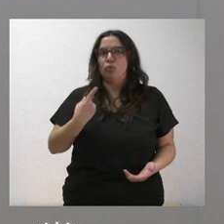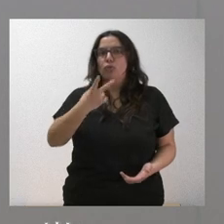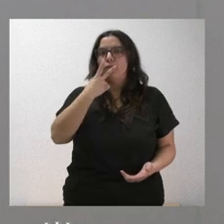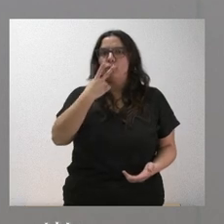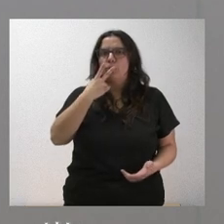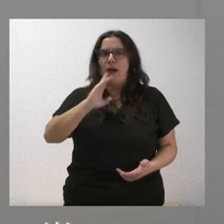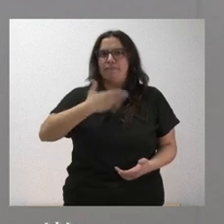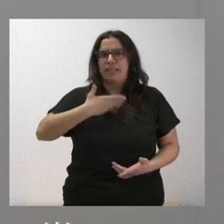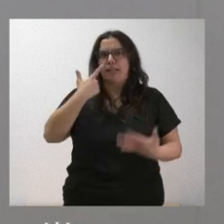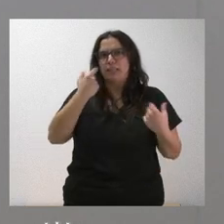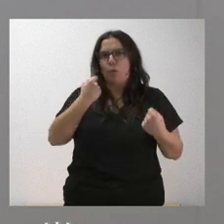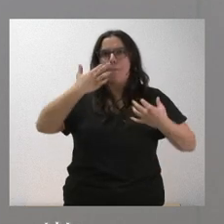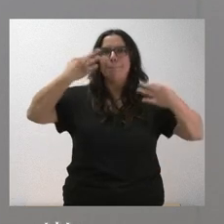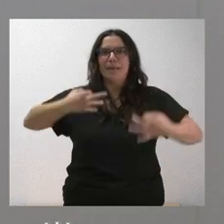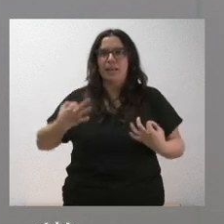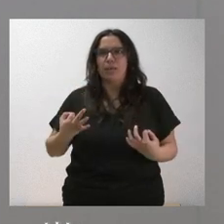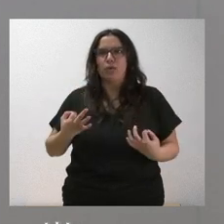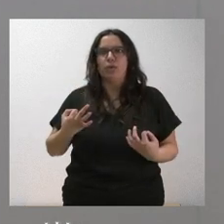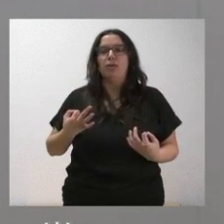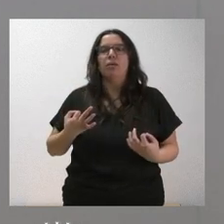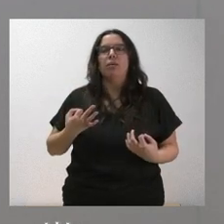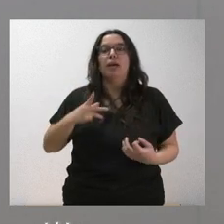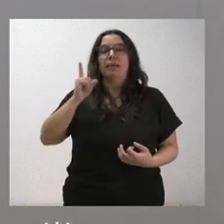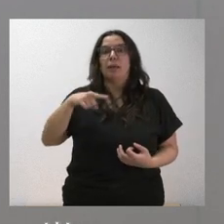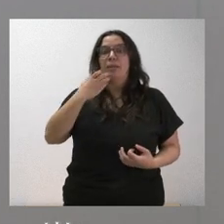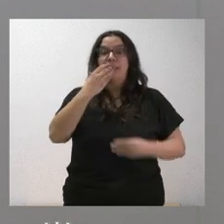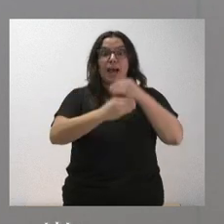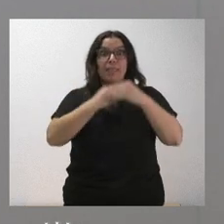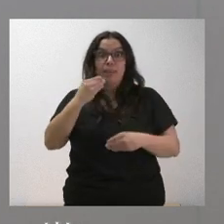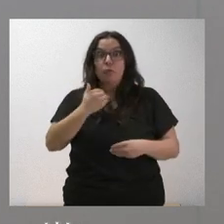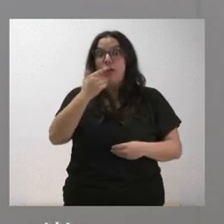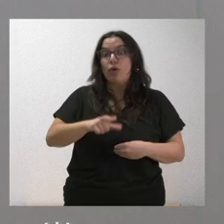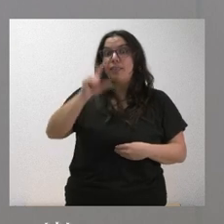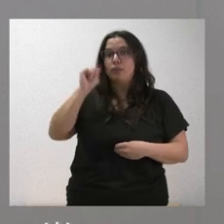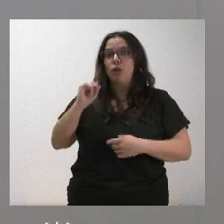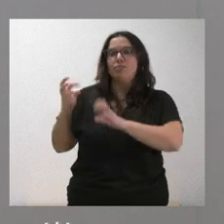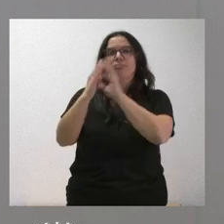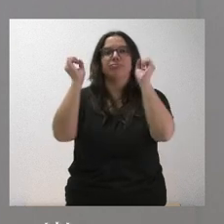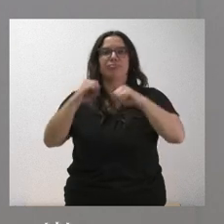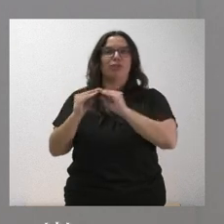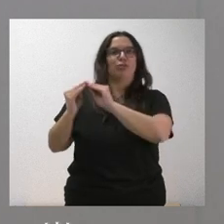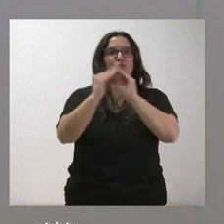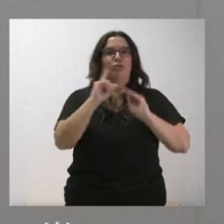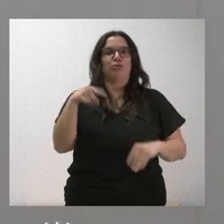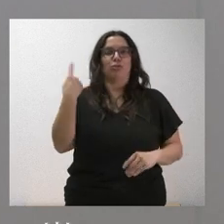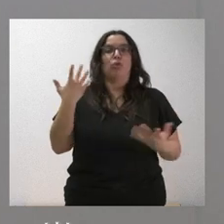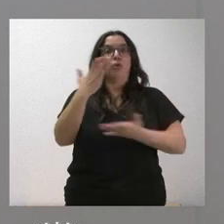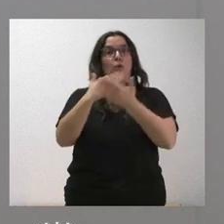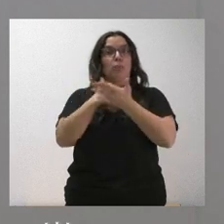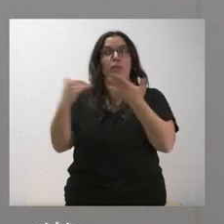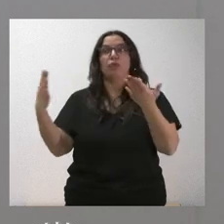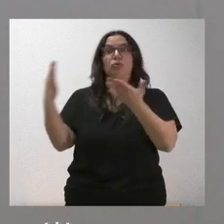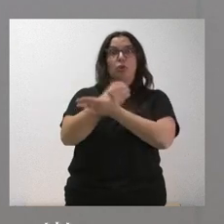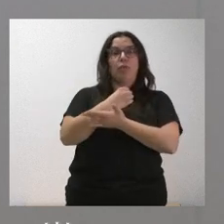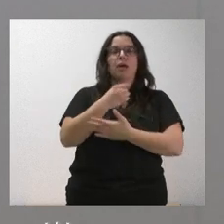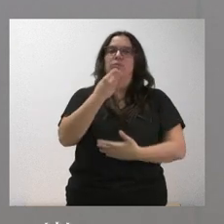riesgo para las salud y que seamos conscientes que lo que tengamos que hacer es mejor hacerlo entre todos y con el consenso de todos y poro si alcanzamos todas las comunidas automas un consenso es el